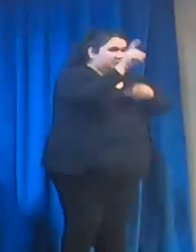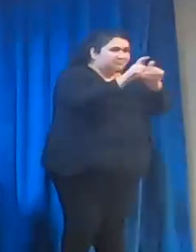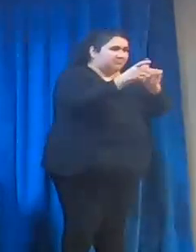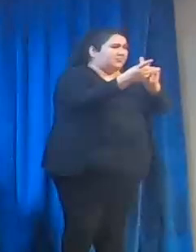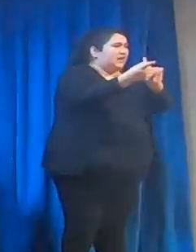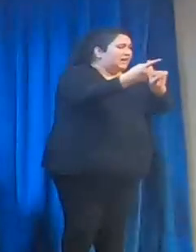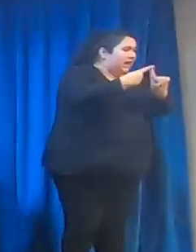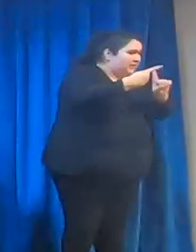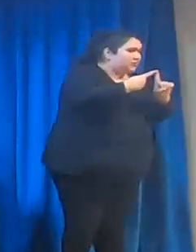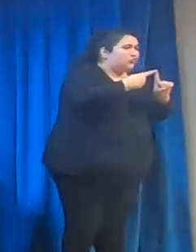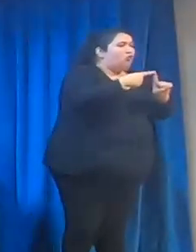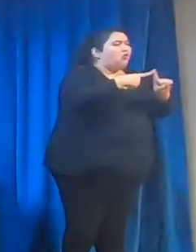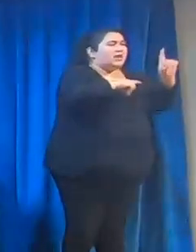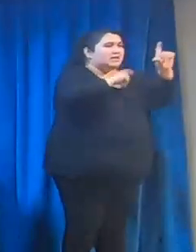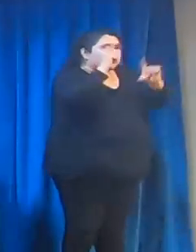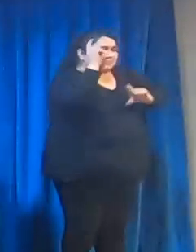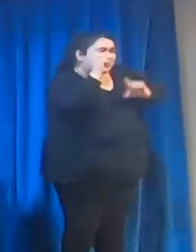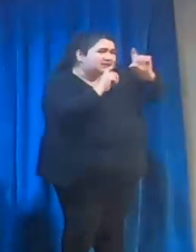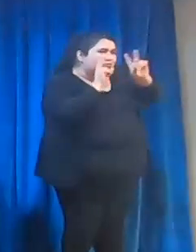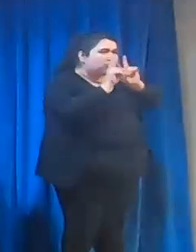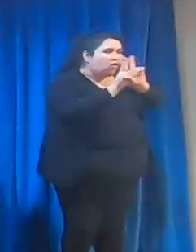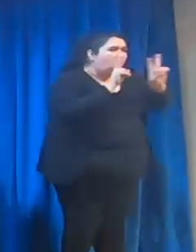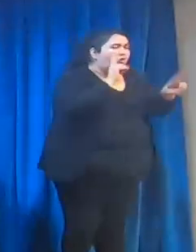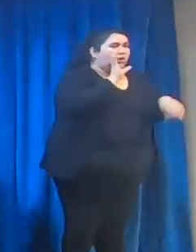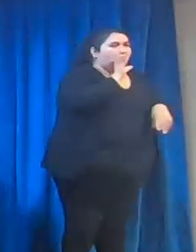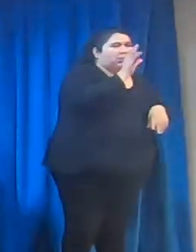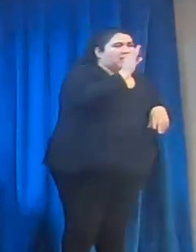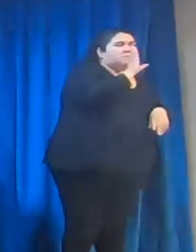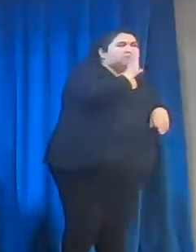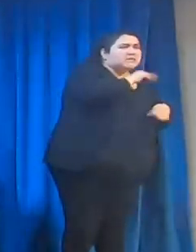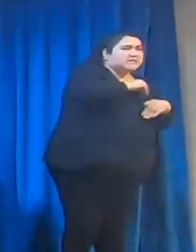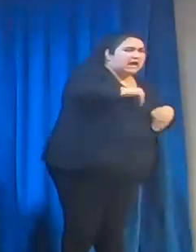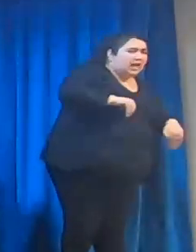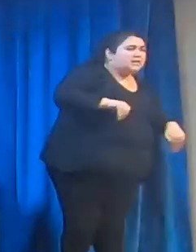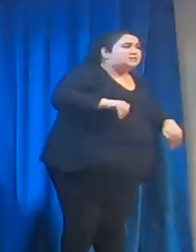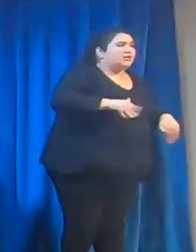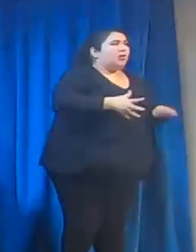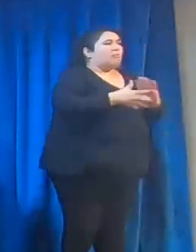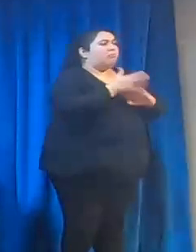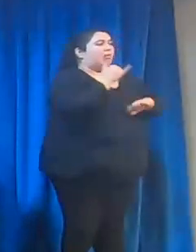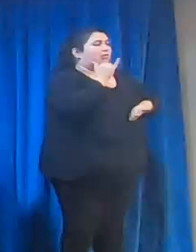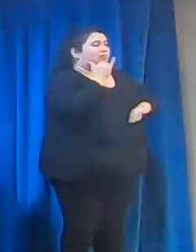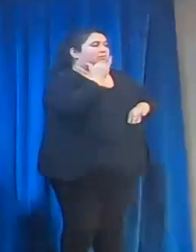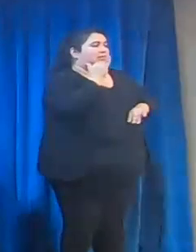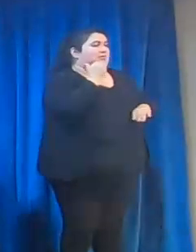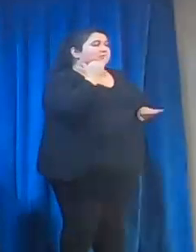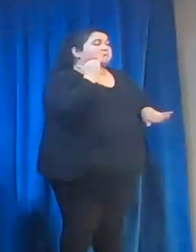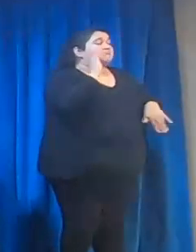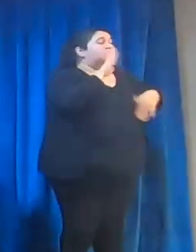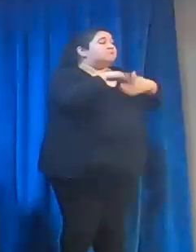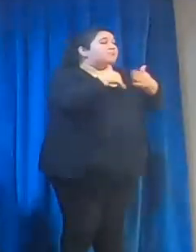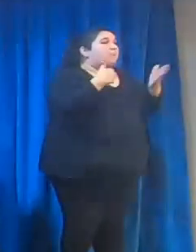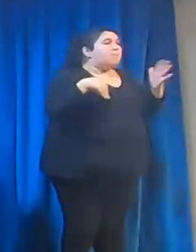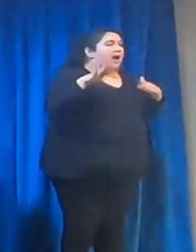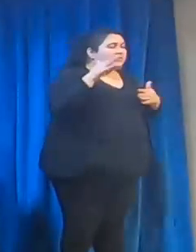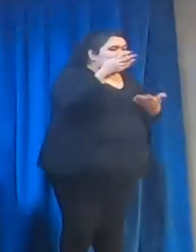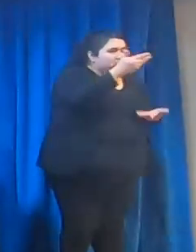nosotros, a sus gestos, a sus silencios y sobre todo vuelve los intercambios más